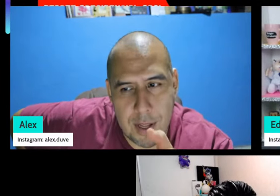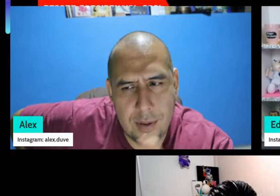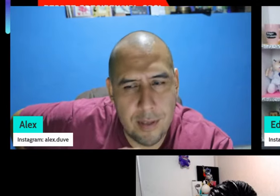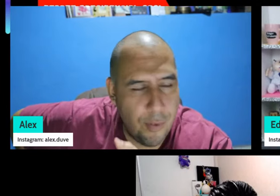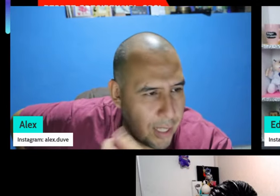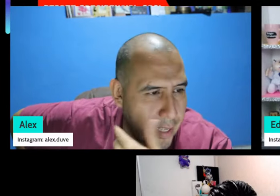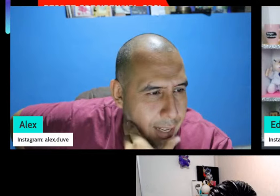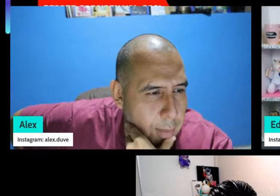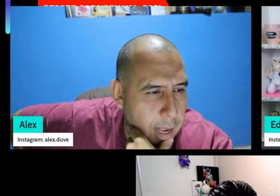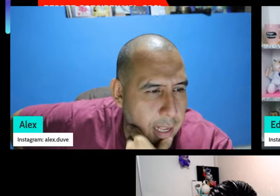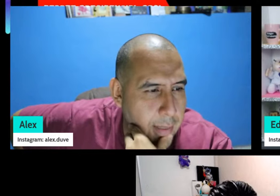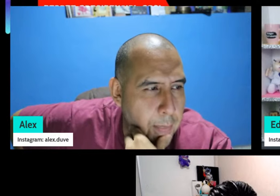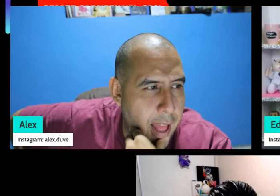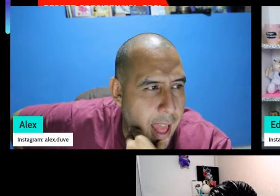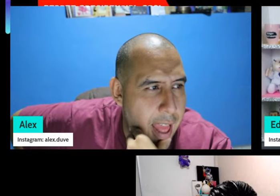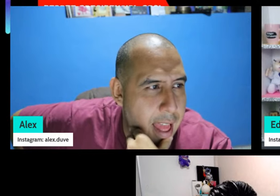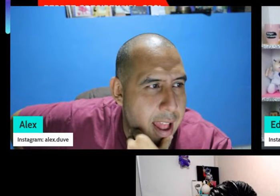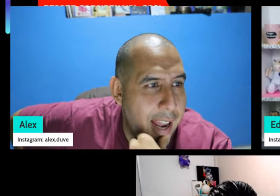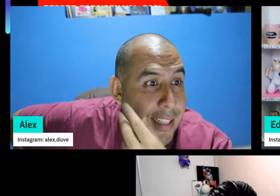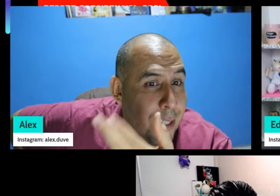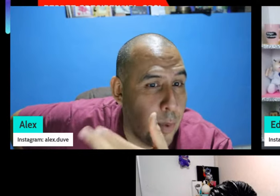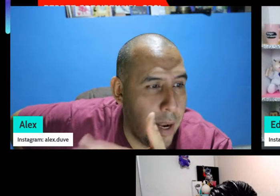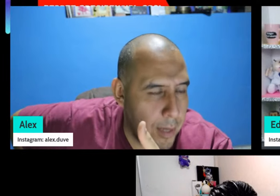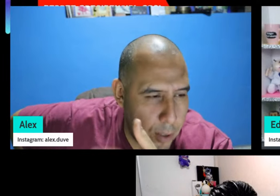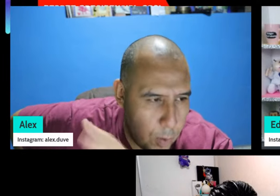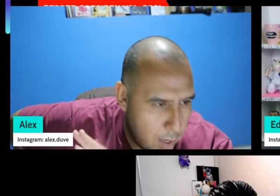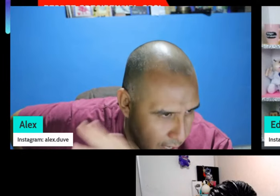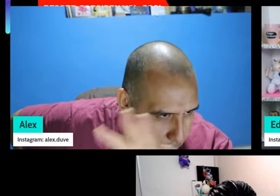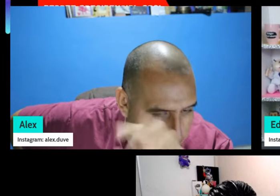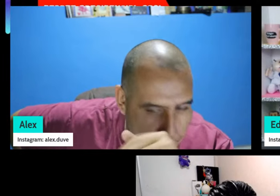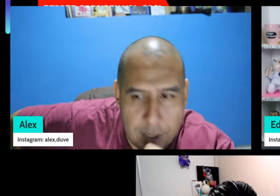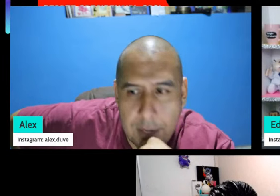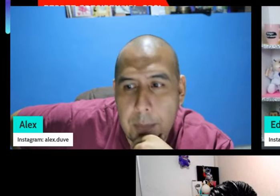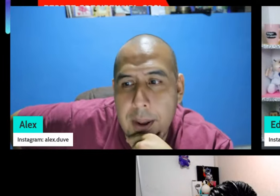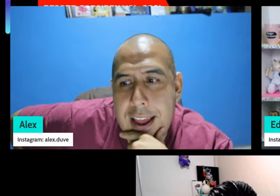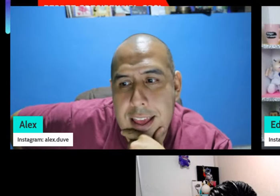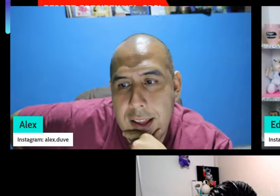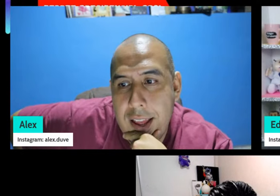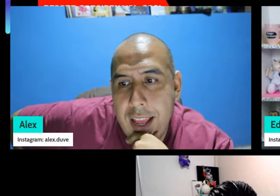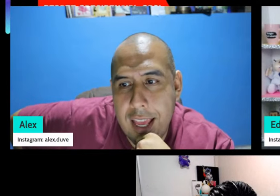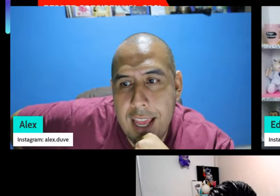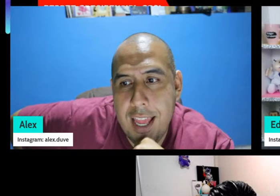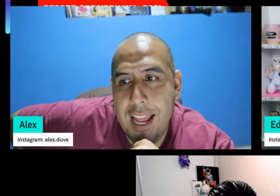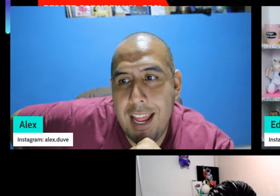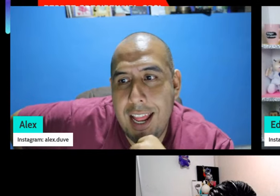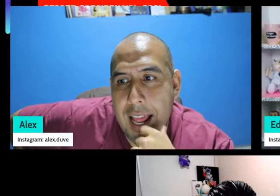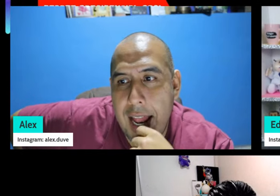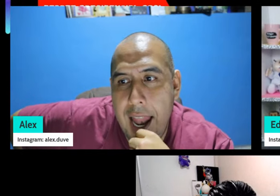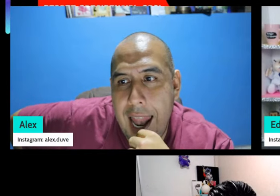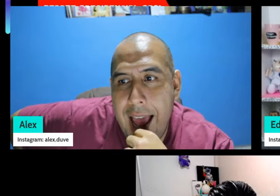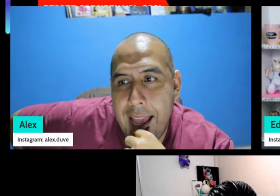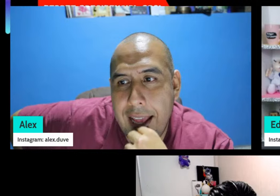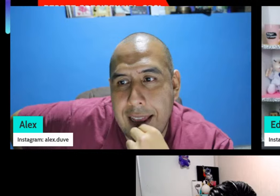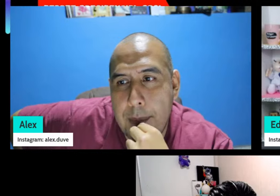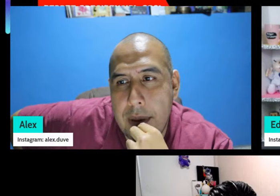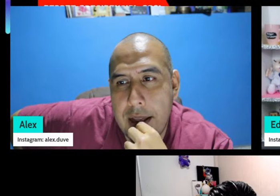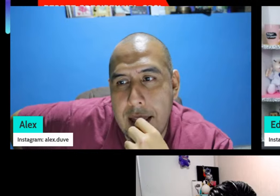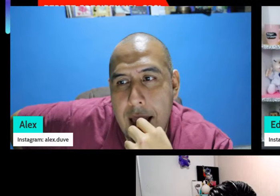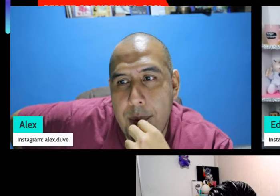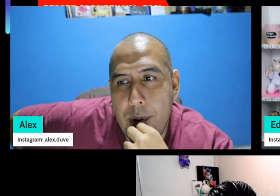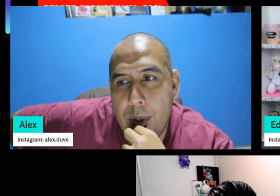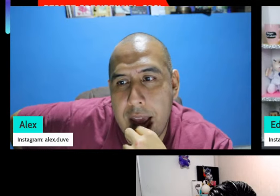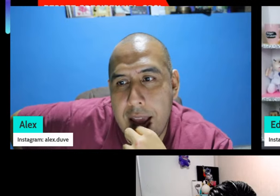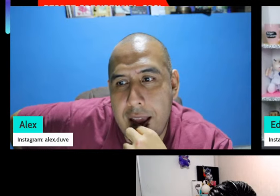en su documento es fortalecer las becas para las escuelas Benito Juárez que creo que no sirven para nada y la y también